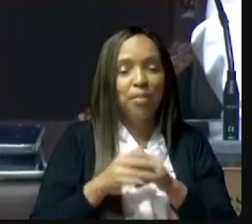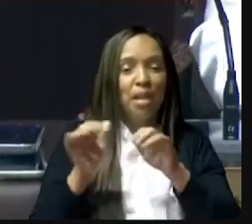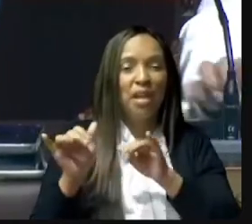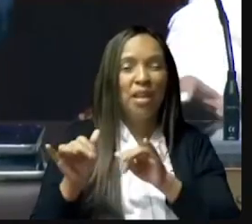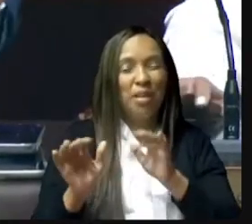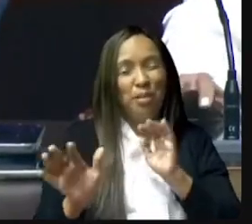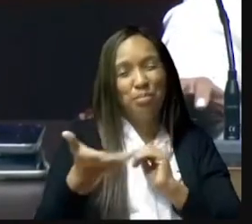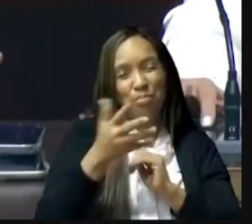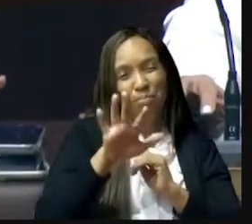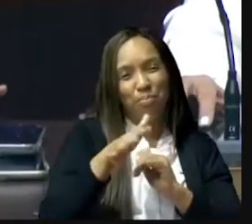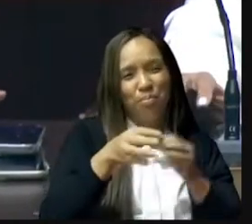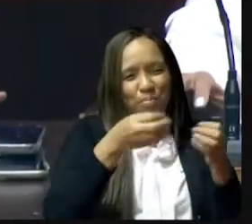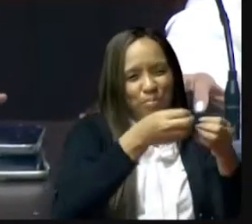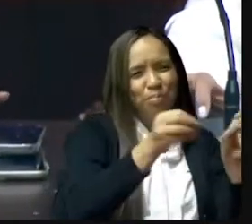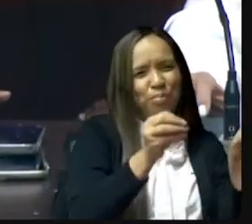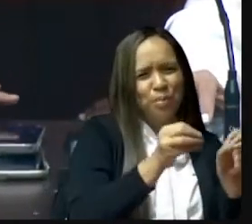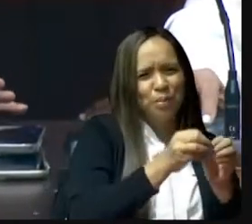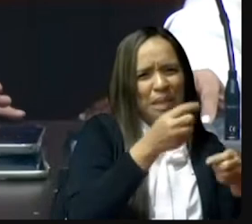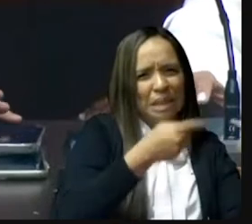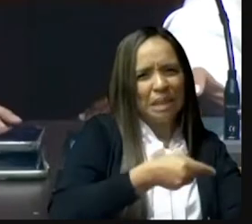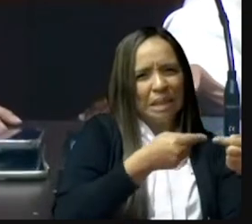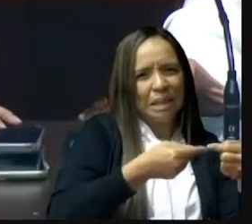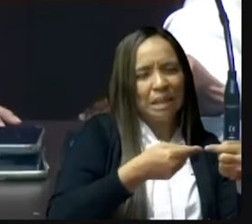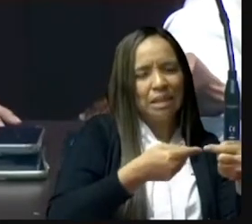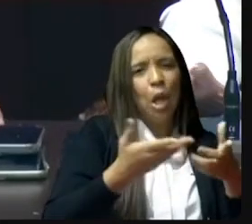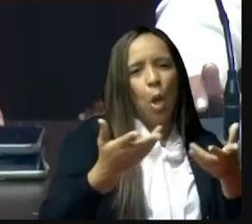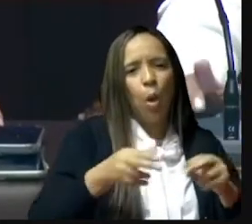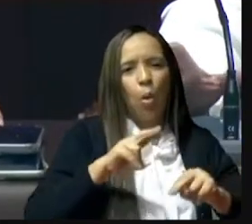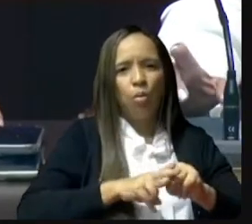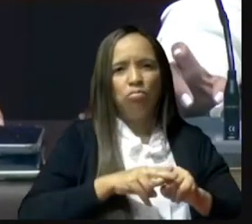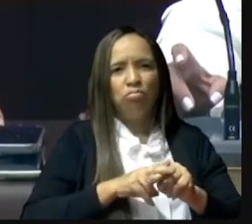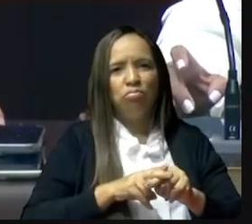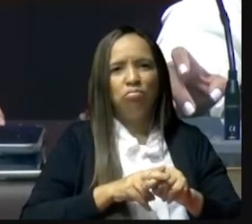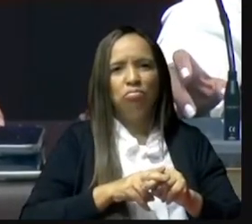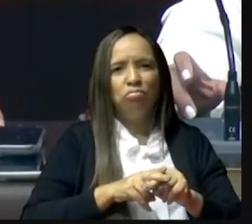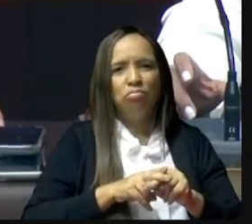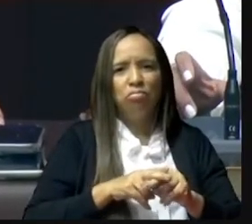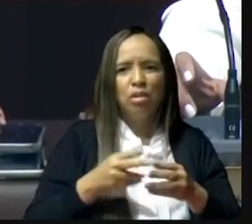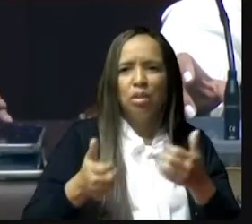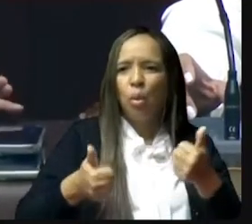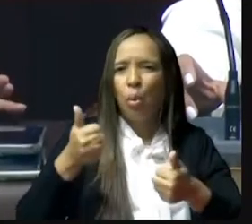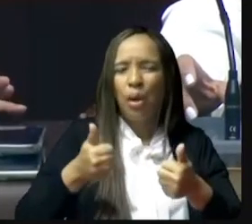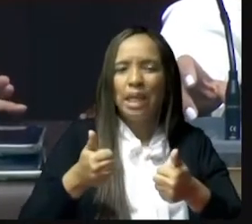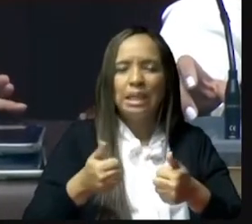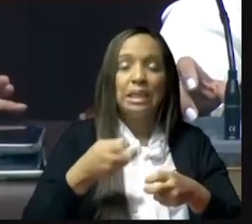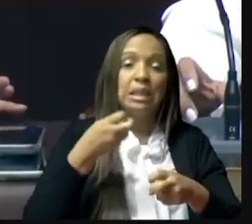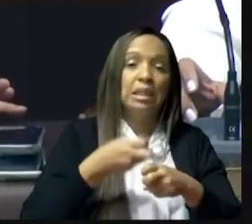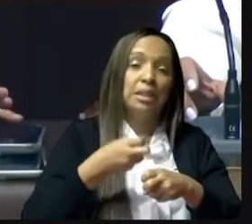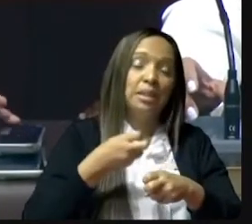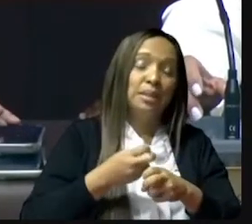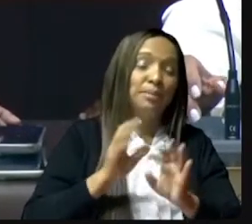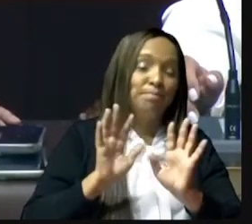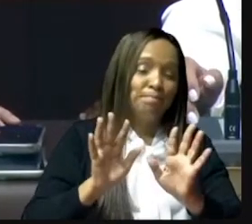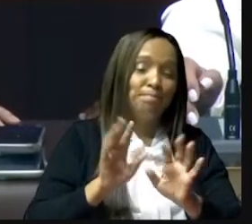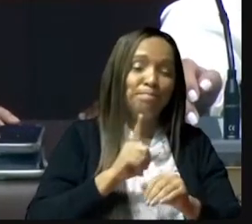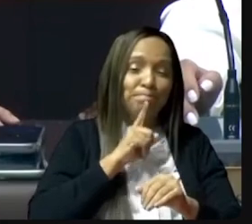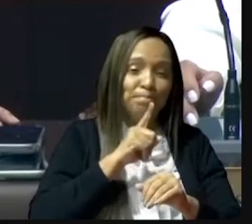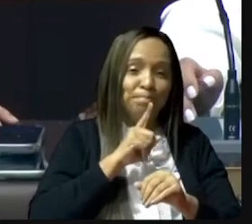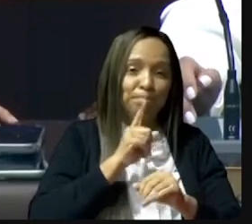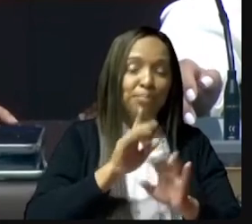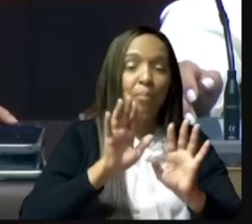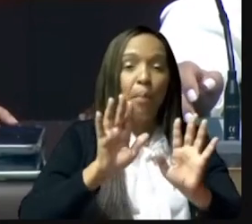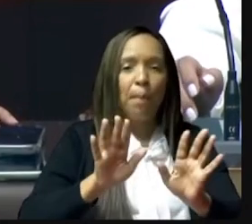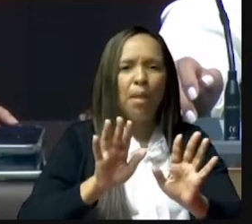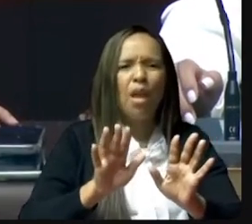Pero pero es hacerlo en el menor tiempo posible